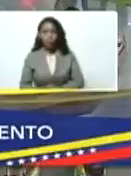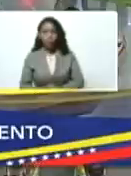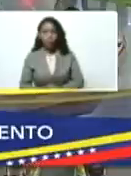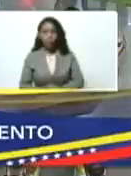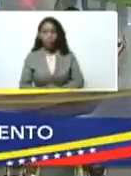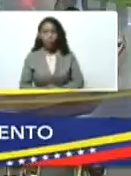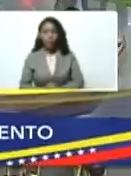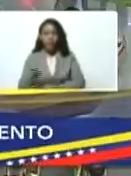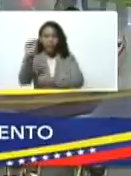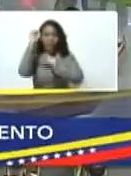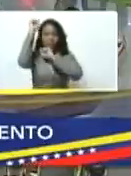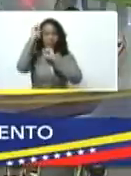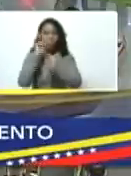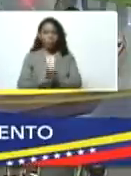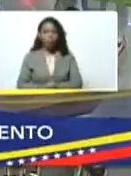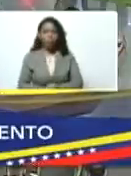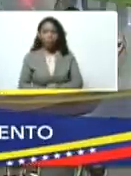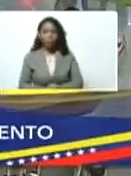y venceremos.